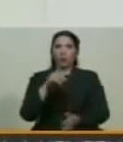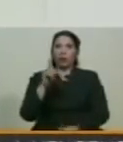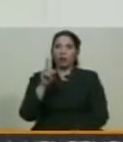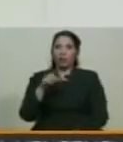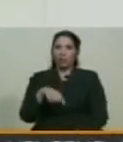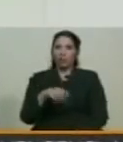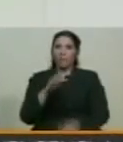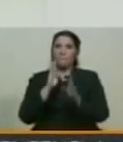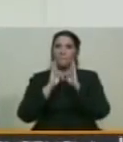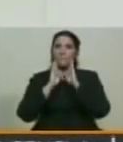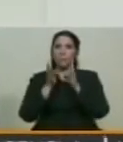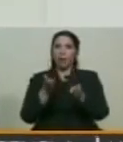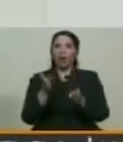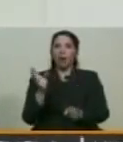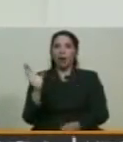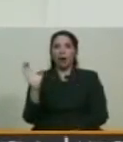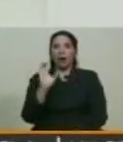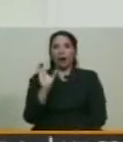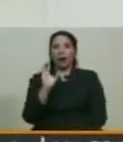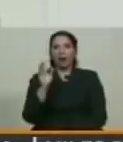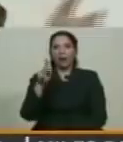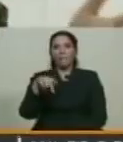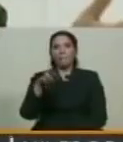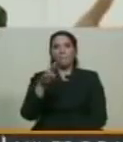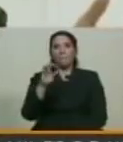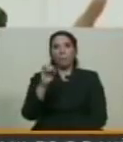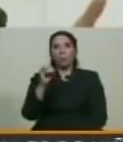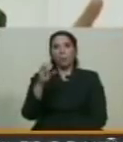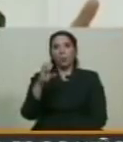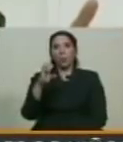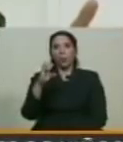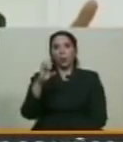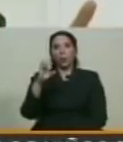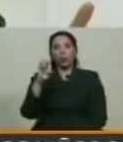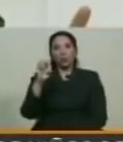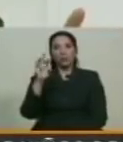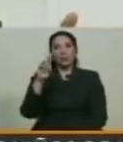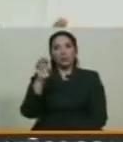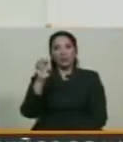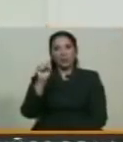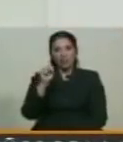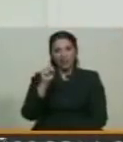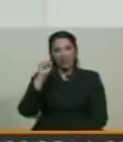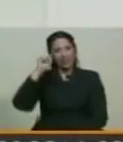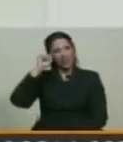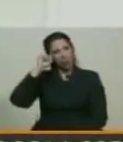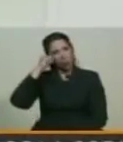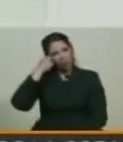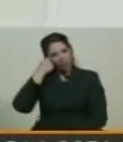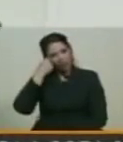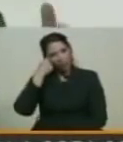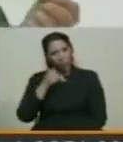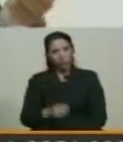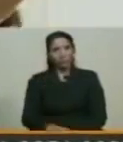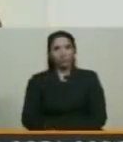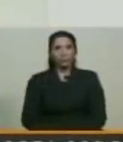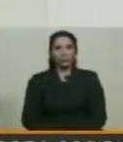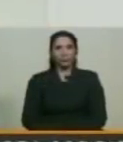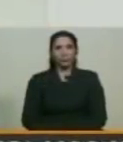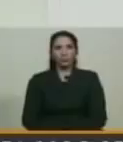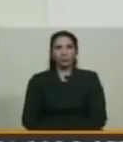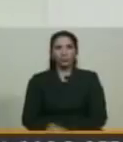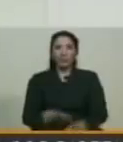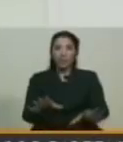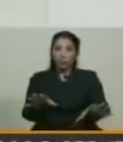Monumental Los Próceres, como ya es costumbre, recordando, y no solamente recordando, sino